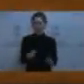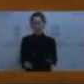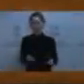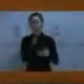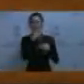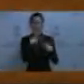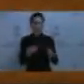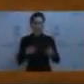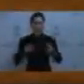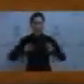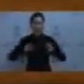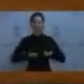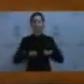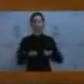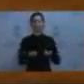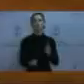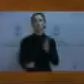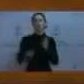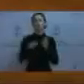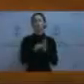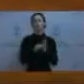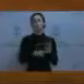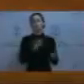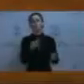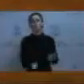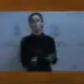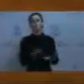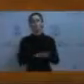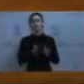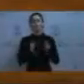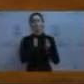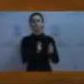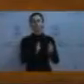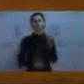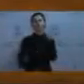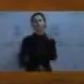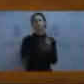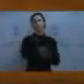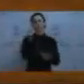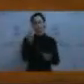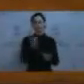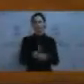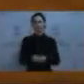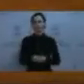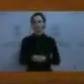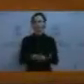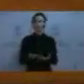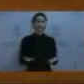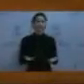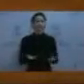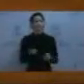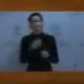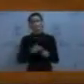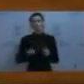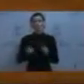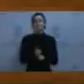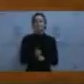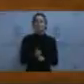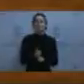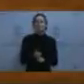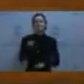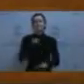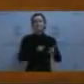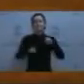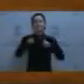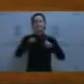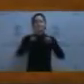originalmente había contado con el beneplácito y aportaciones de la Federación, ya porque resolvía algunos de los problemas prácticos